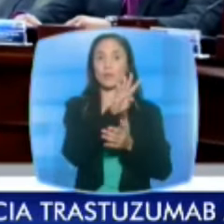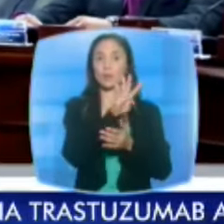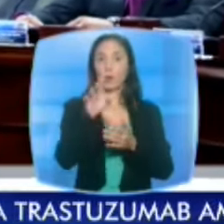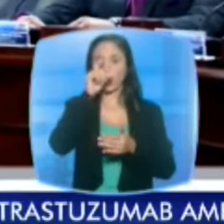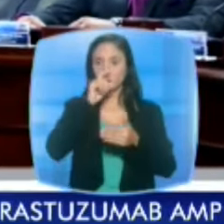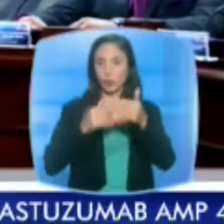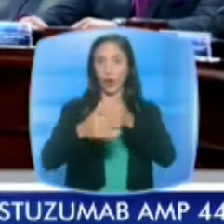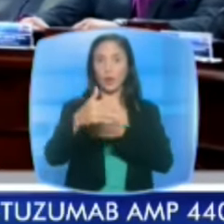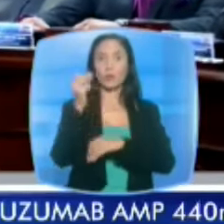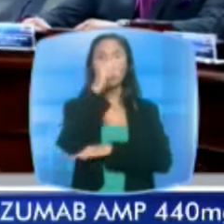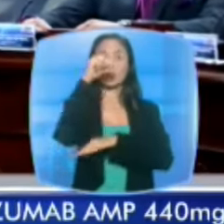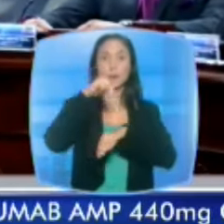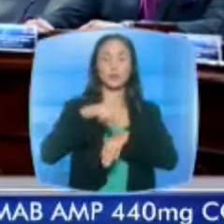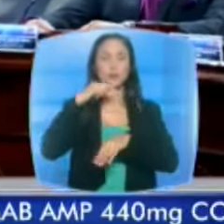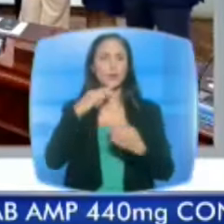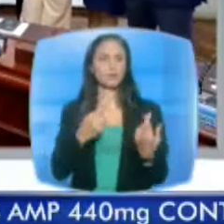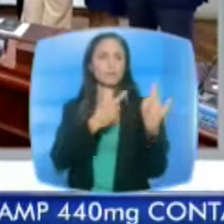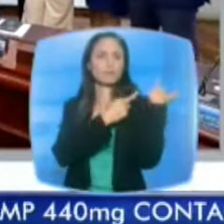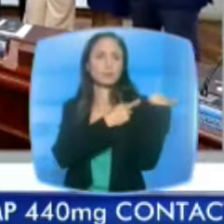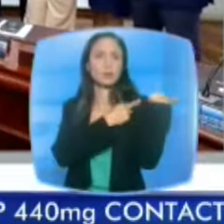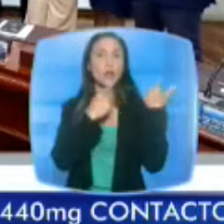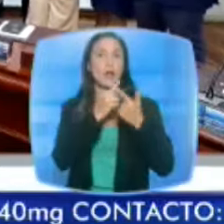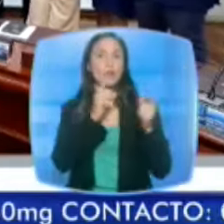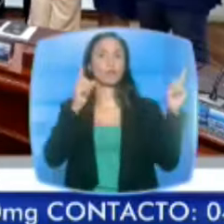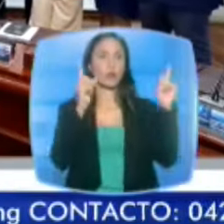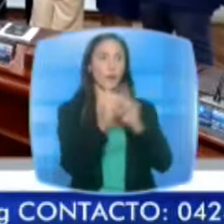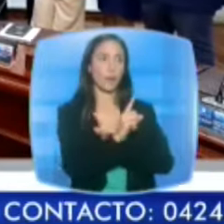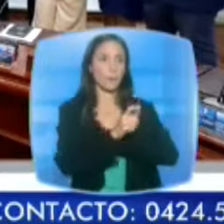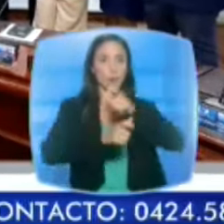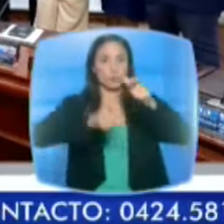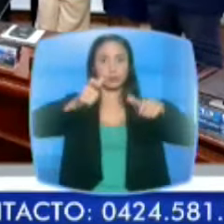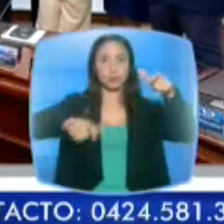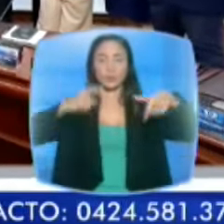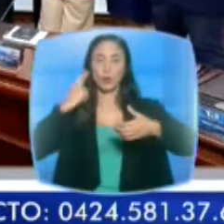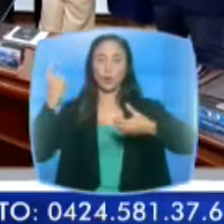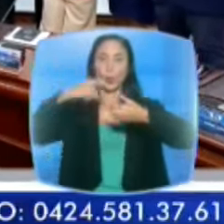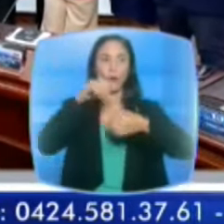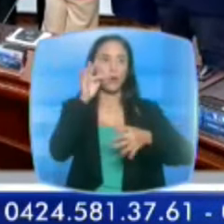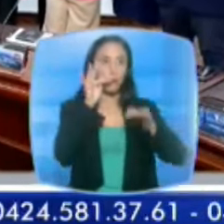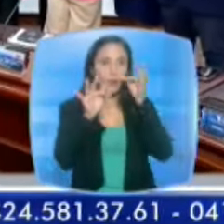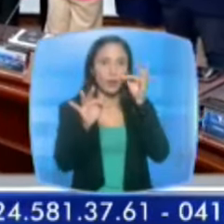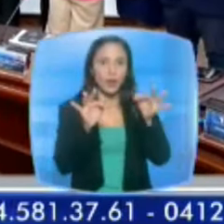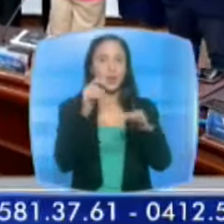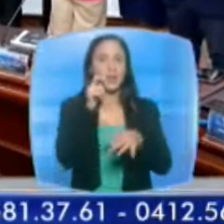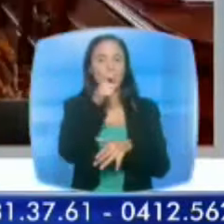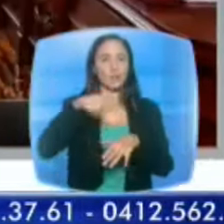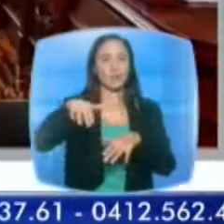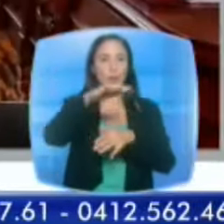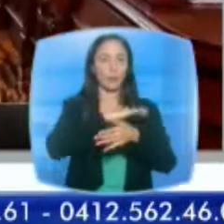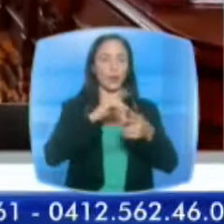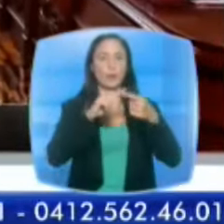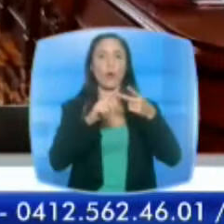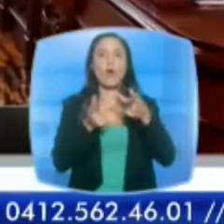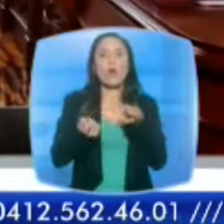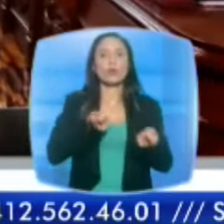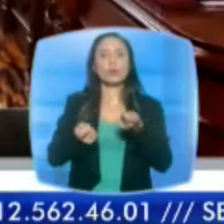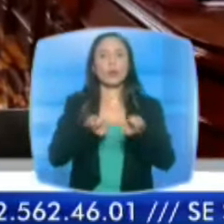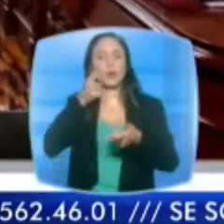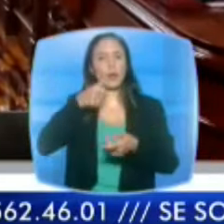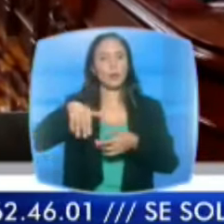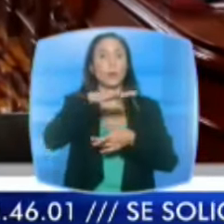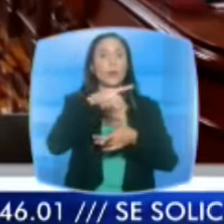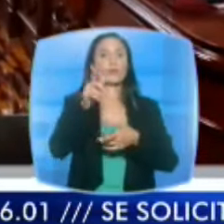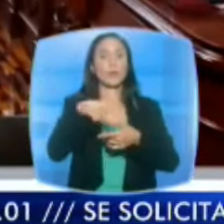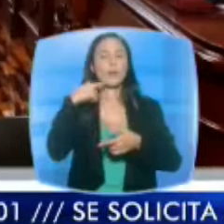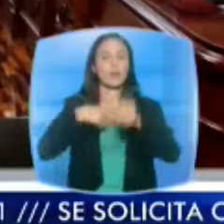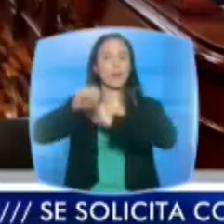la Asamblea Nacional se comprometió en renovar las autoridades de la Fiscalía General de la República, la Contraloría General y la Defensoría